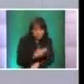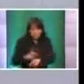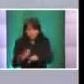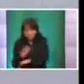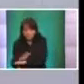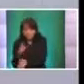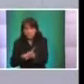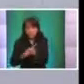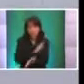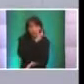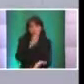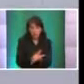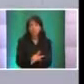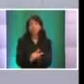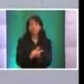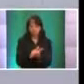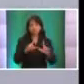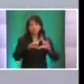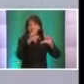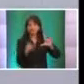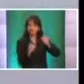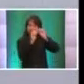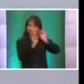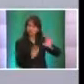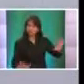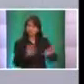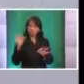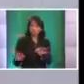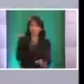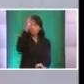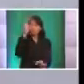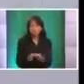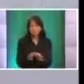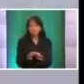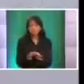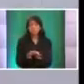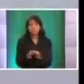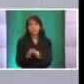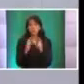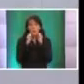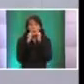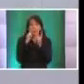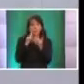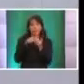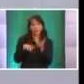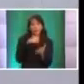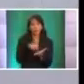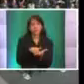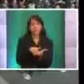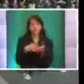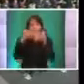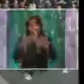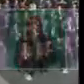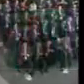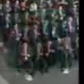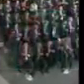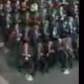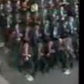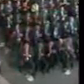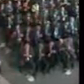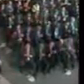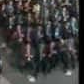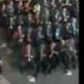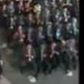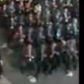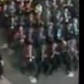hasta el último rincón y escuela del país. El presidente de la República de esta manera rindió su mensaje a la nación